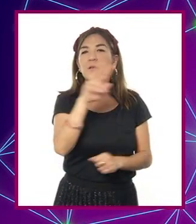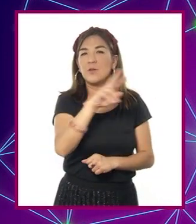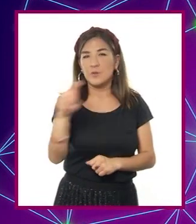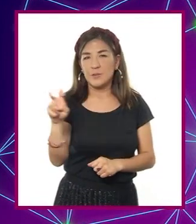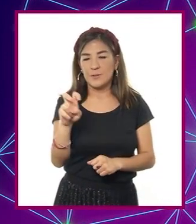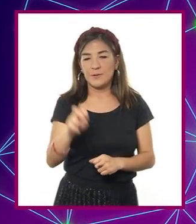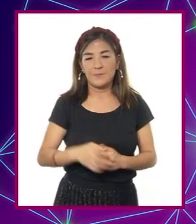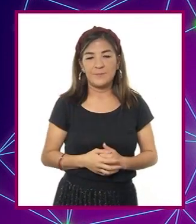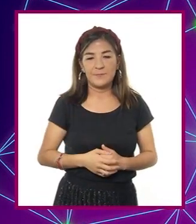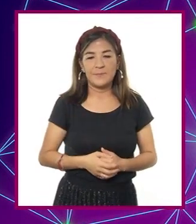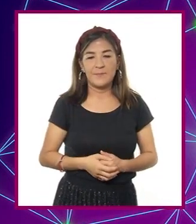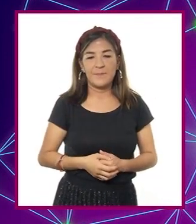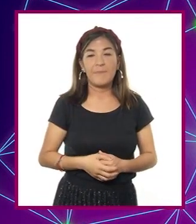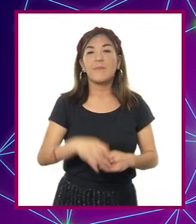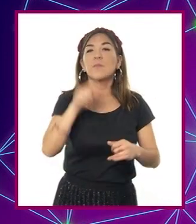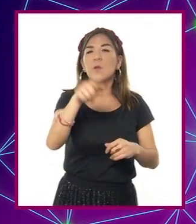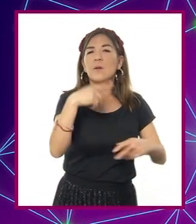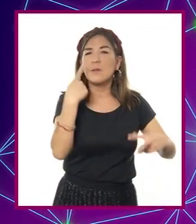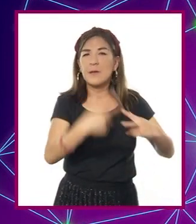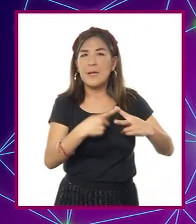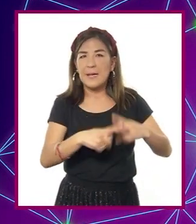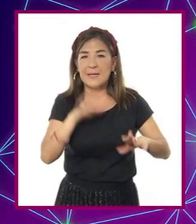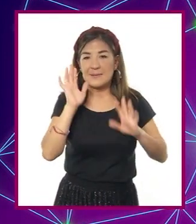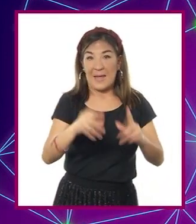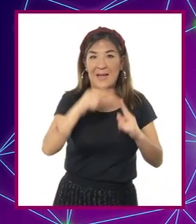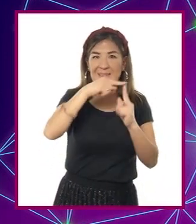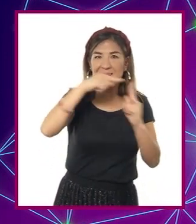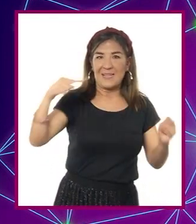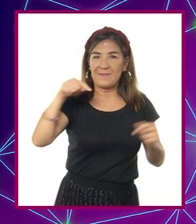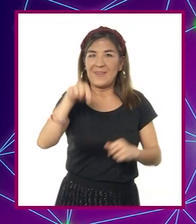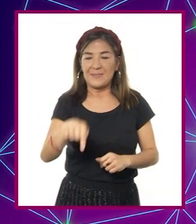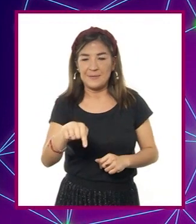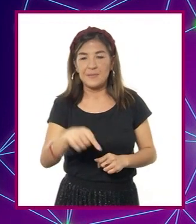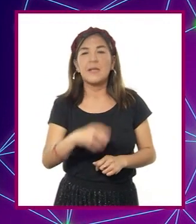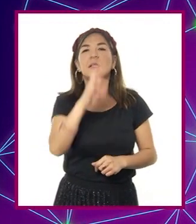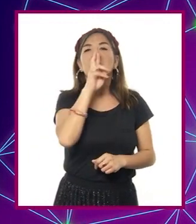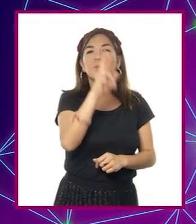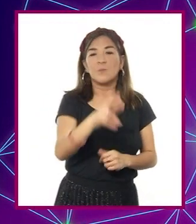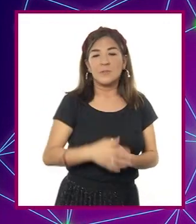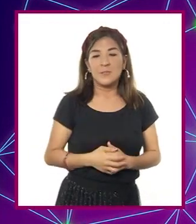1200. Al calcular este cociente, obtenemos